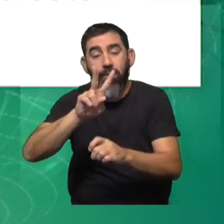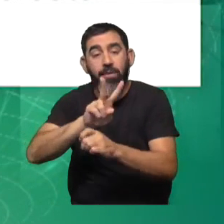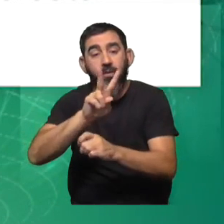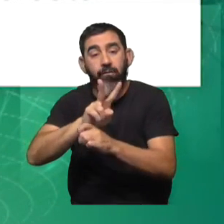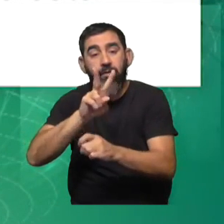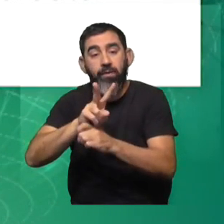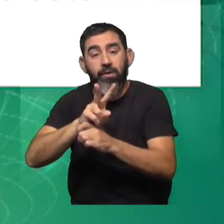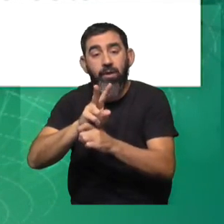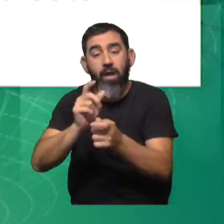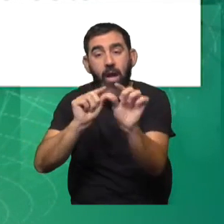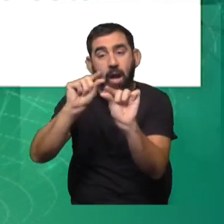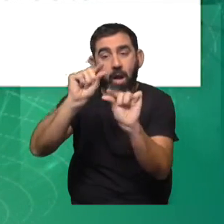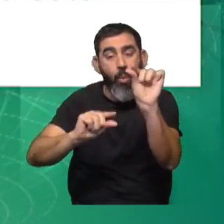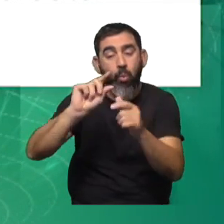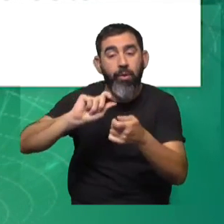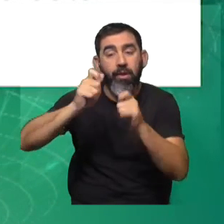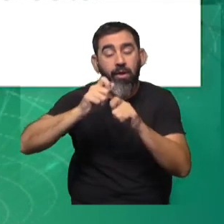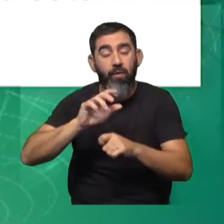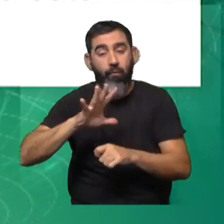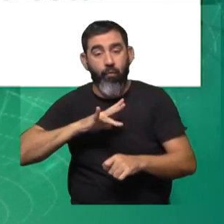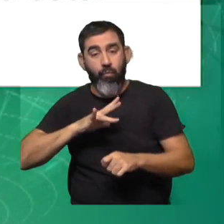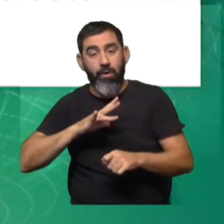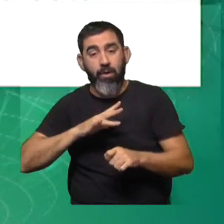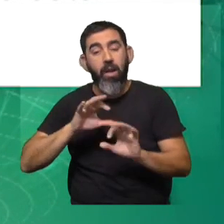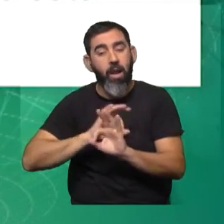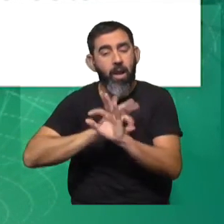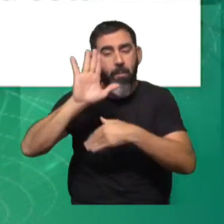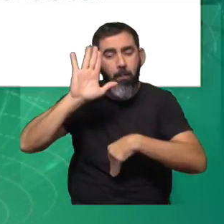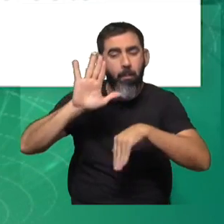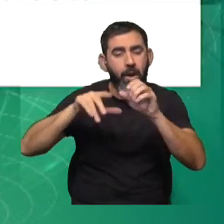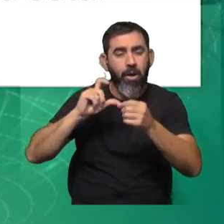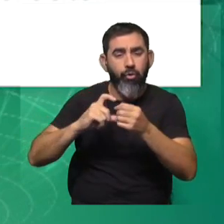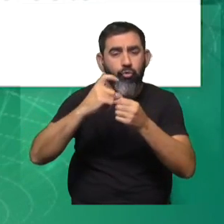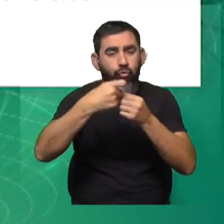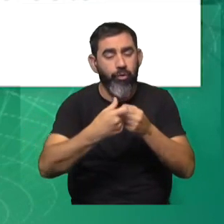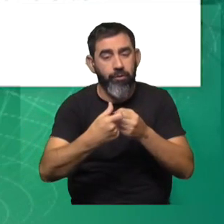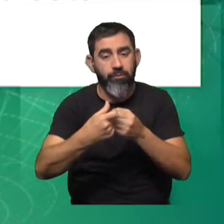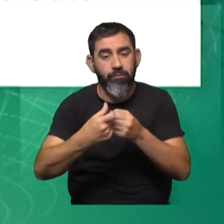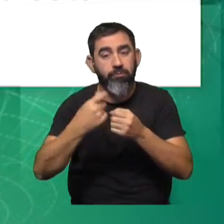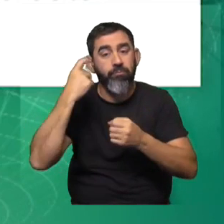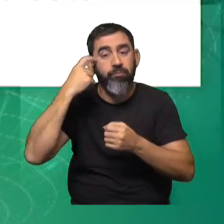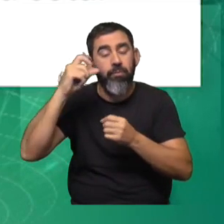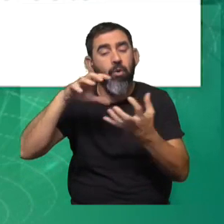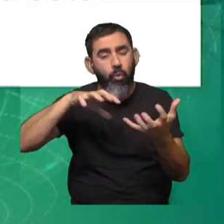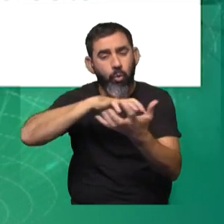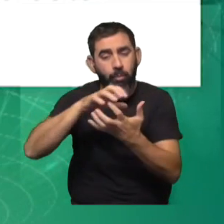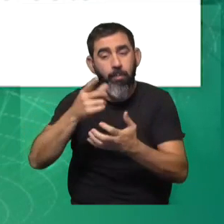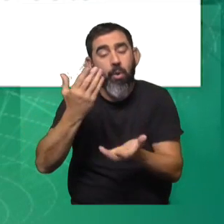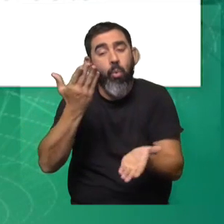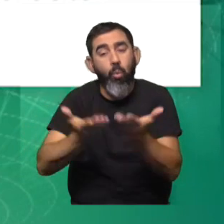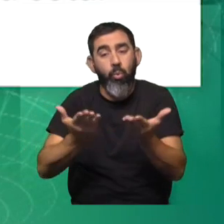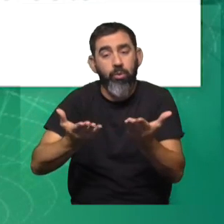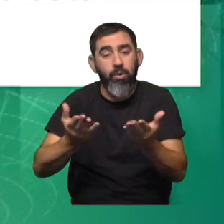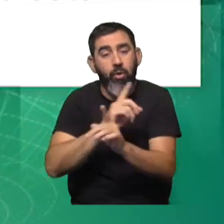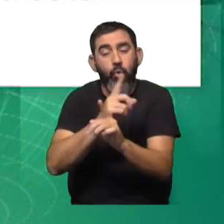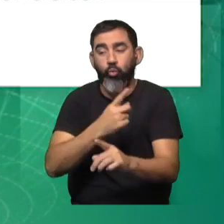defenderse del ajuste que implicó la reforma jubilatoria parece haber una Clara mayoría de gremios En esa dirección es una iniciativa compleja pero justa no